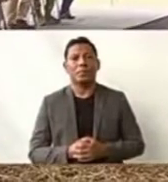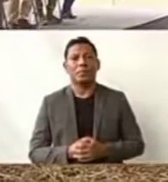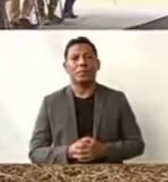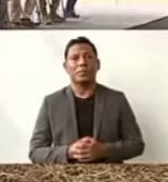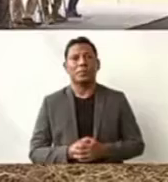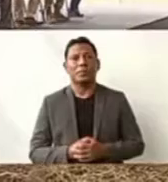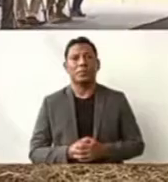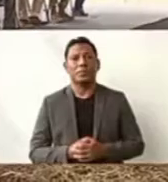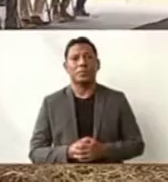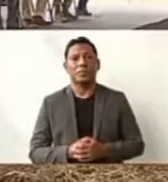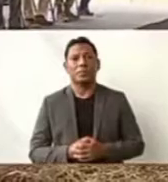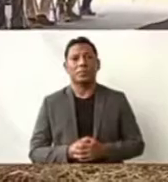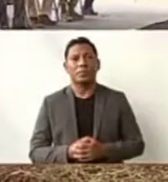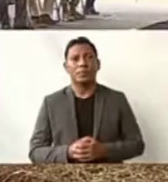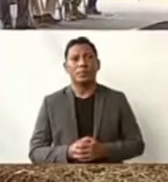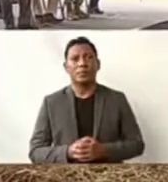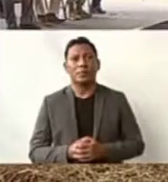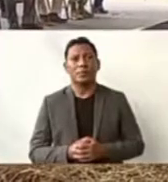i